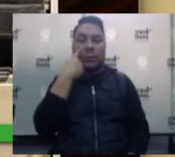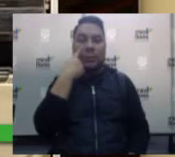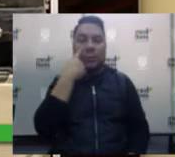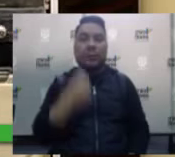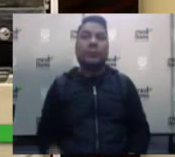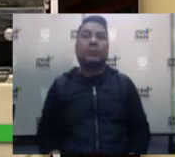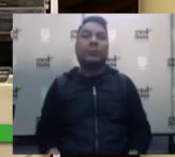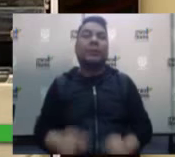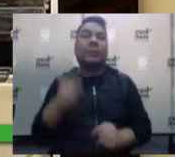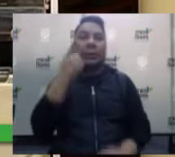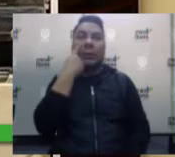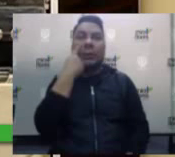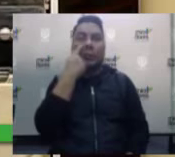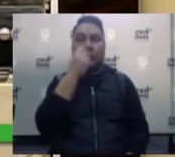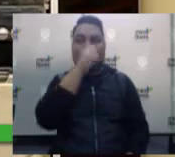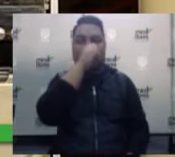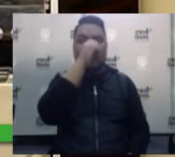I.